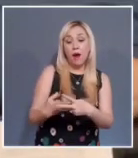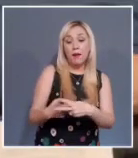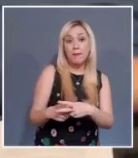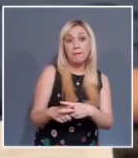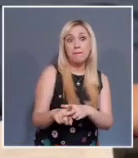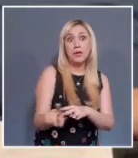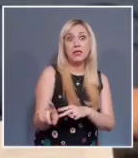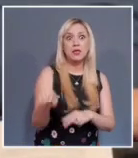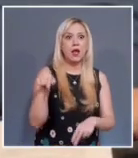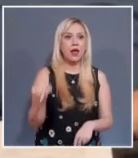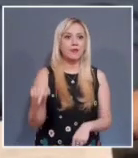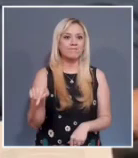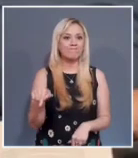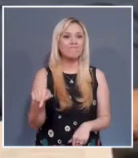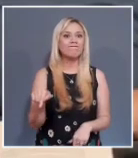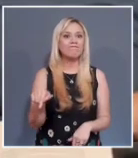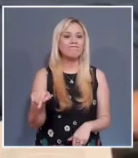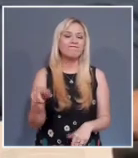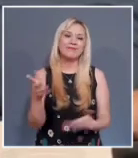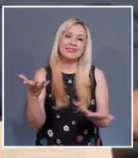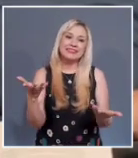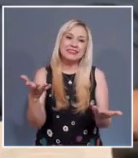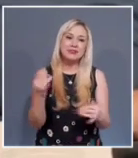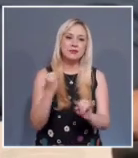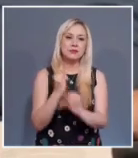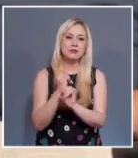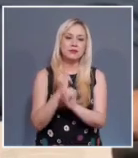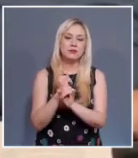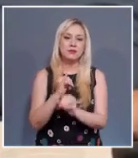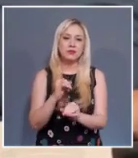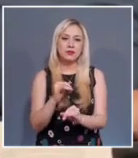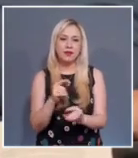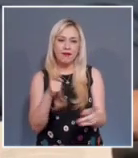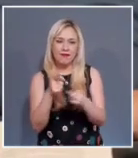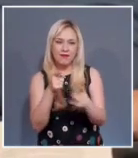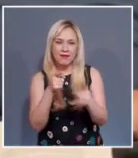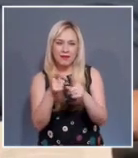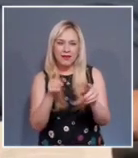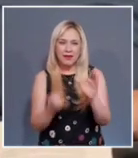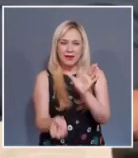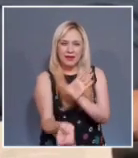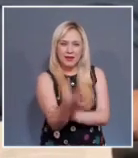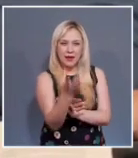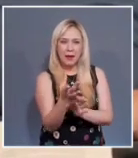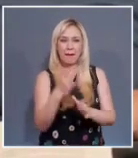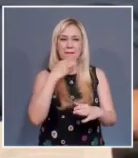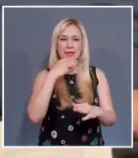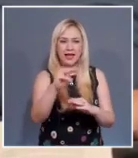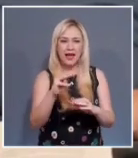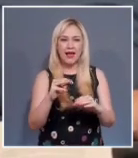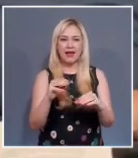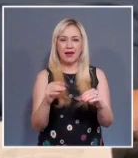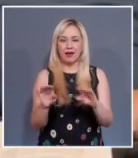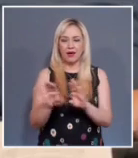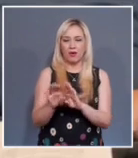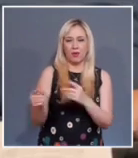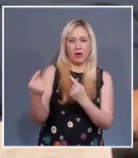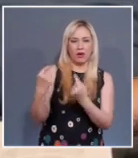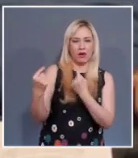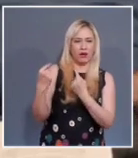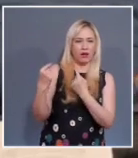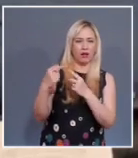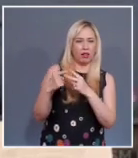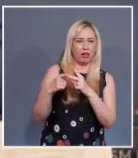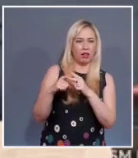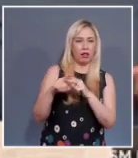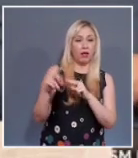está atravesando hacia lo físico, ¿no? Y pareciera que muchas veces subestimamos esas violencias digitales y pensamos que